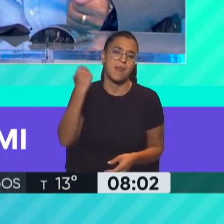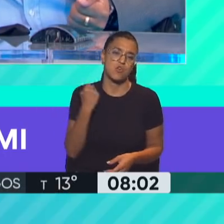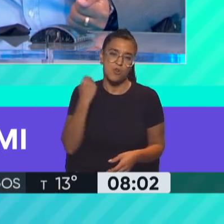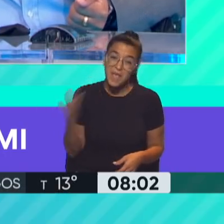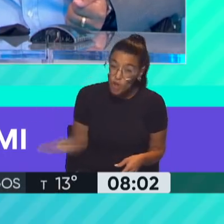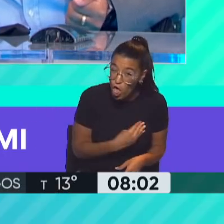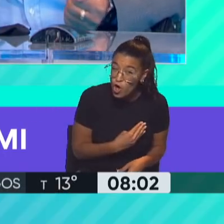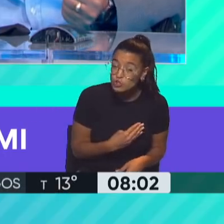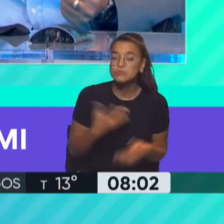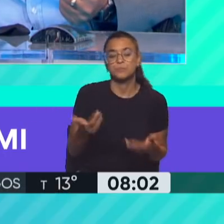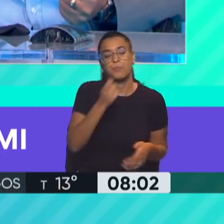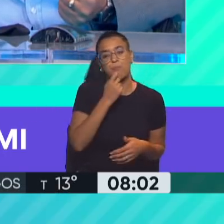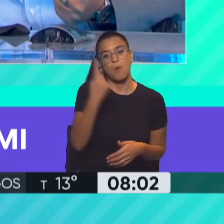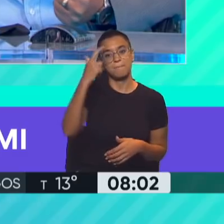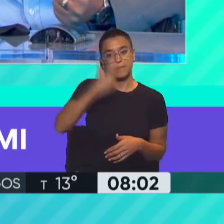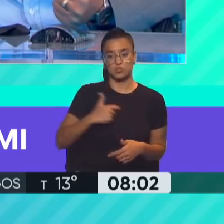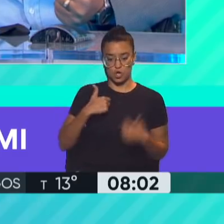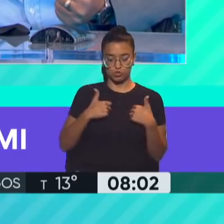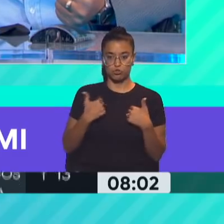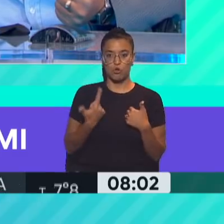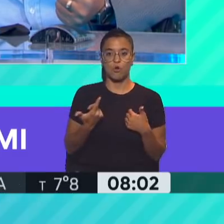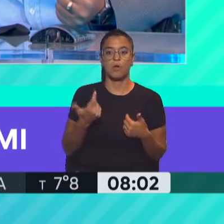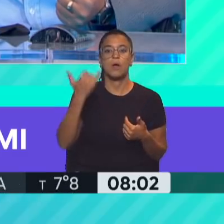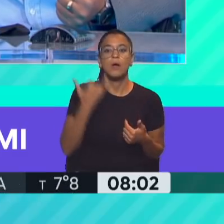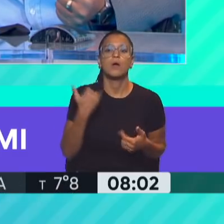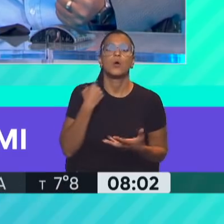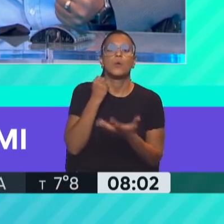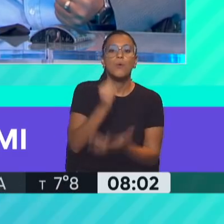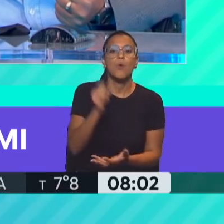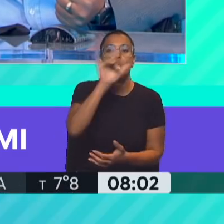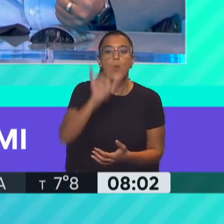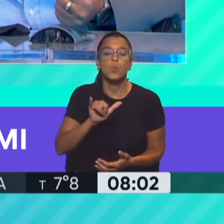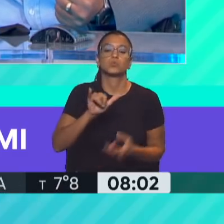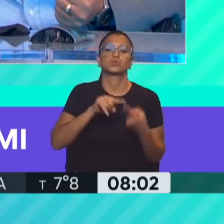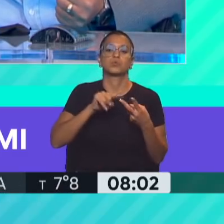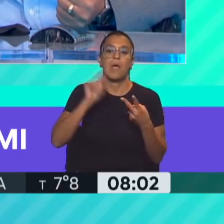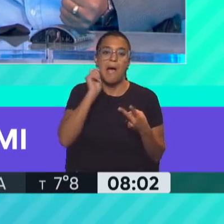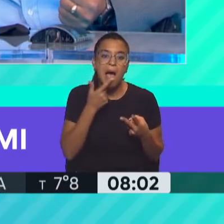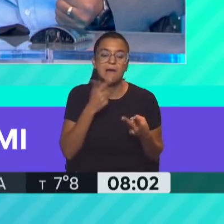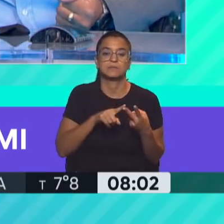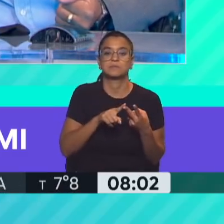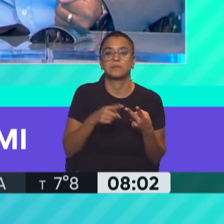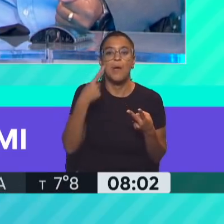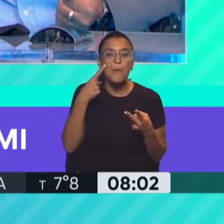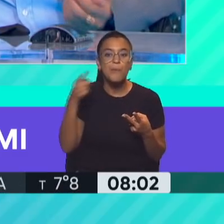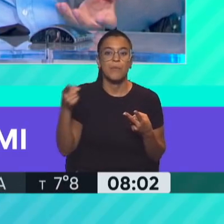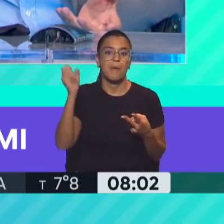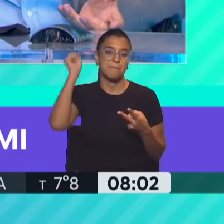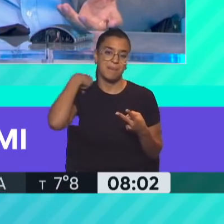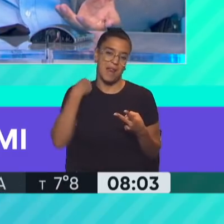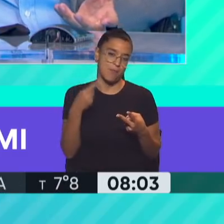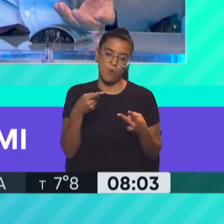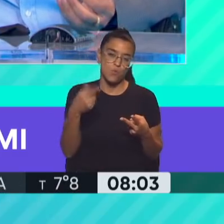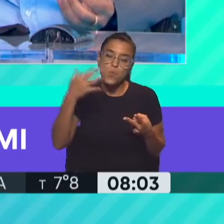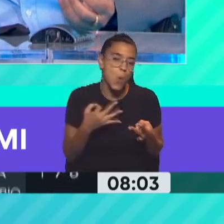por ejemplo que una persona como yo tenga subsidiada su luz o su gas viviendo en palermo no